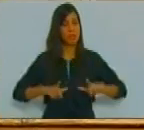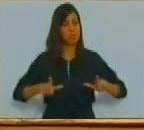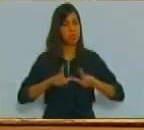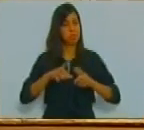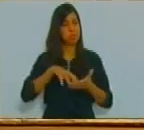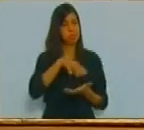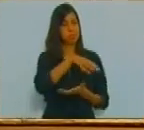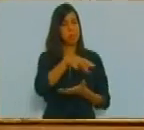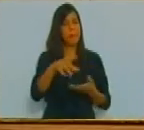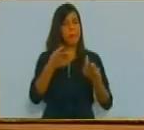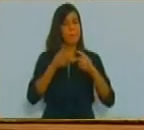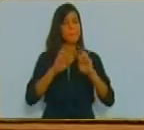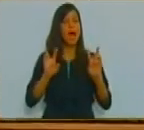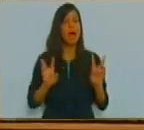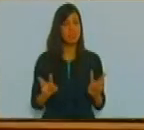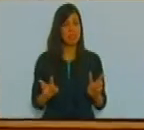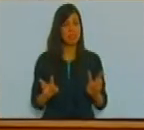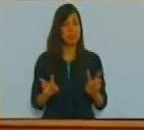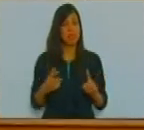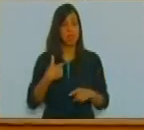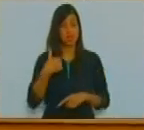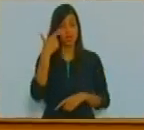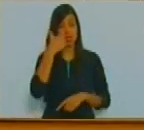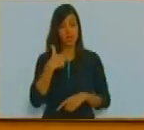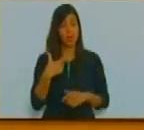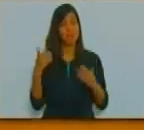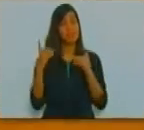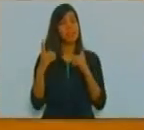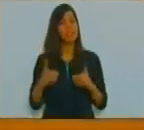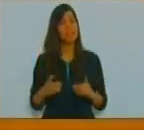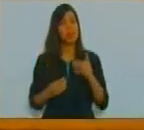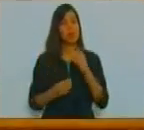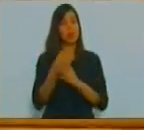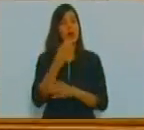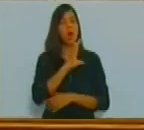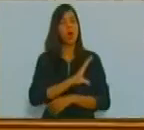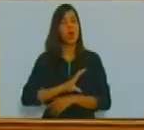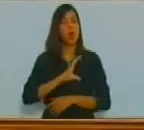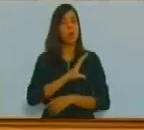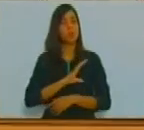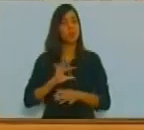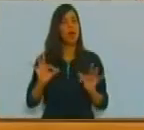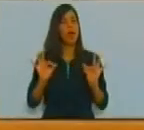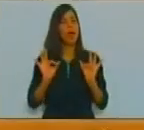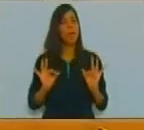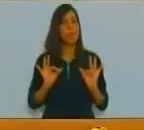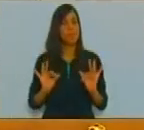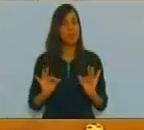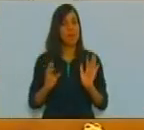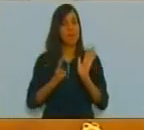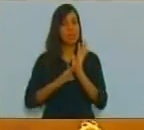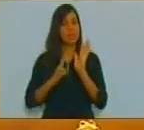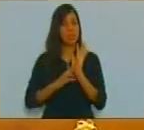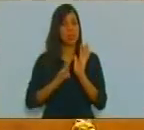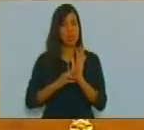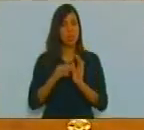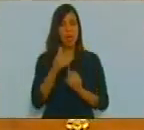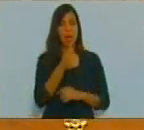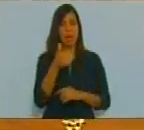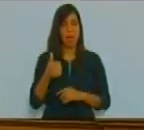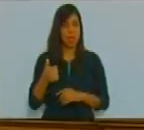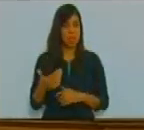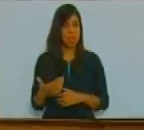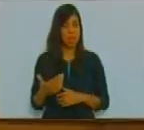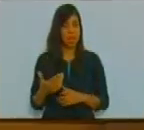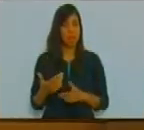y por tanto he decidido la creación de una comisión especial de seguridad ciudadana que